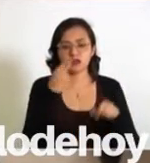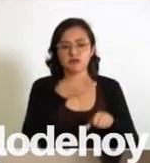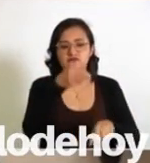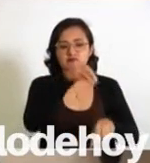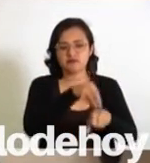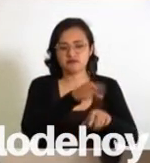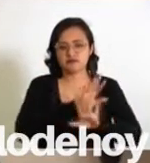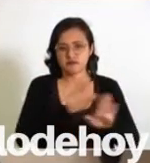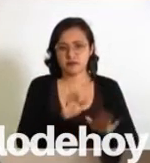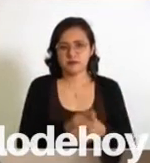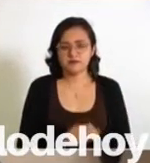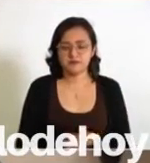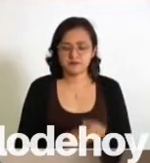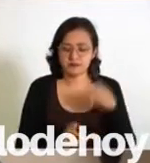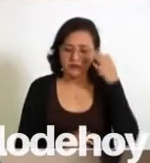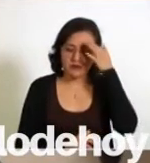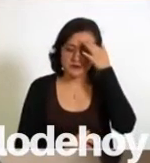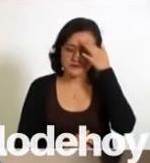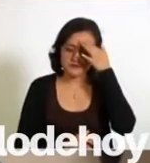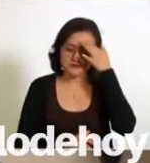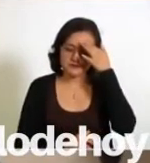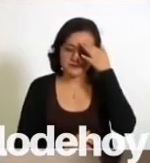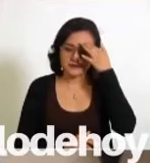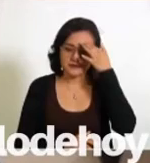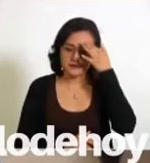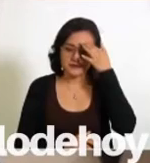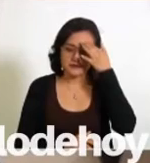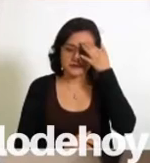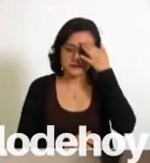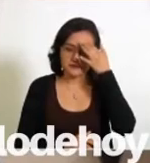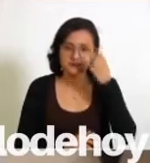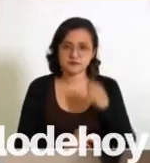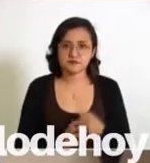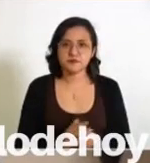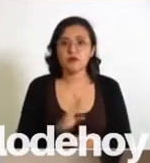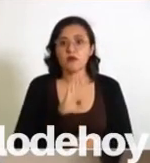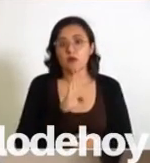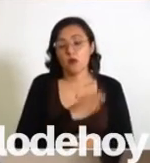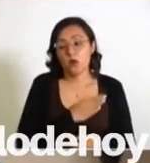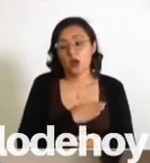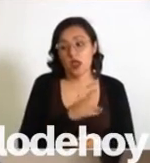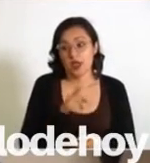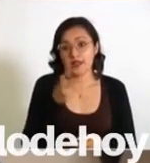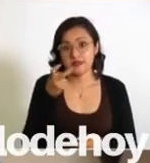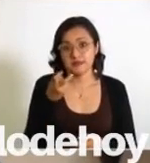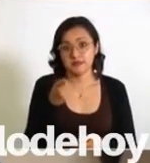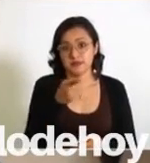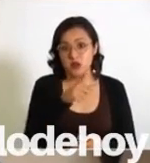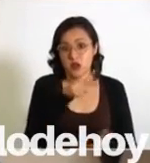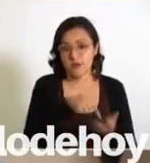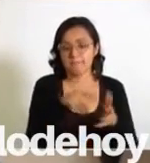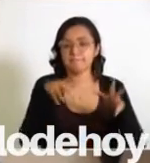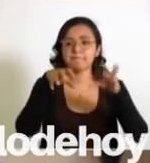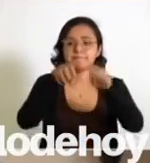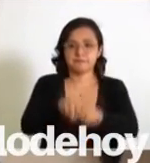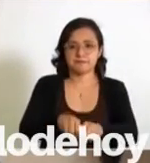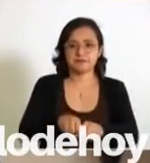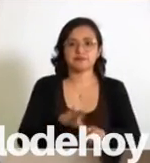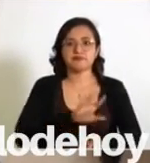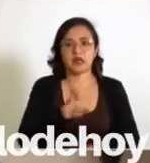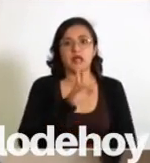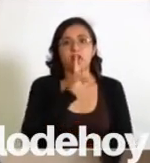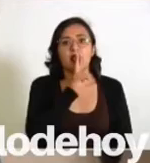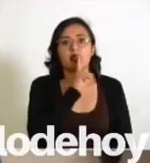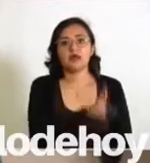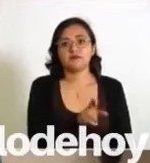verdad y entonces esté ahí y se le detuvo hubo respuesta